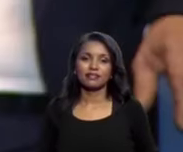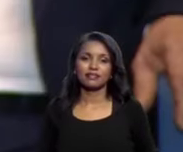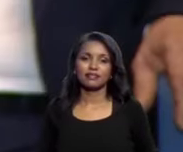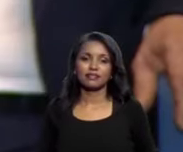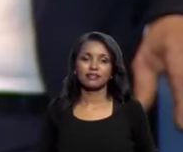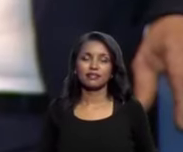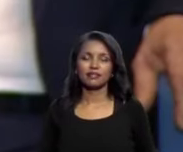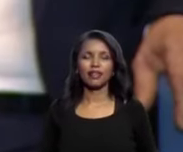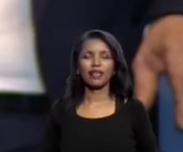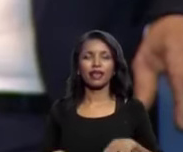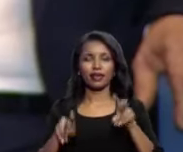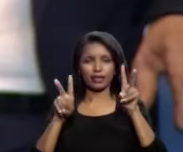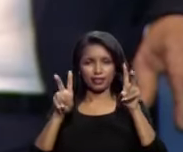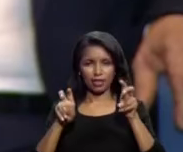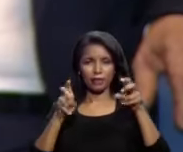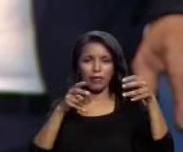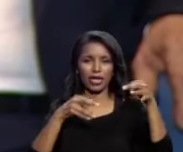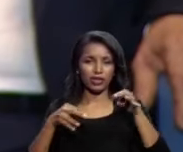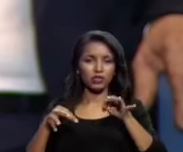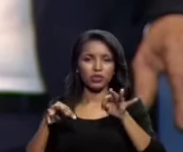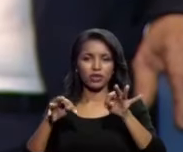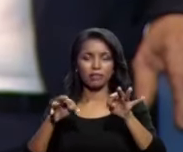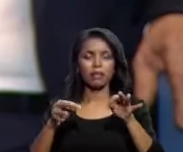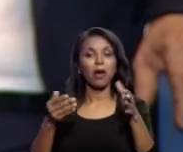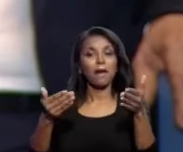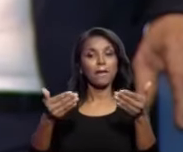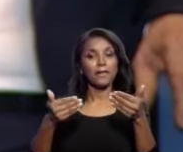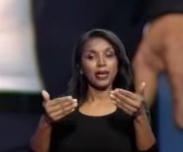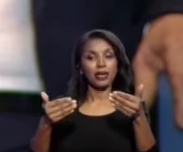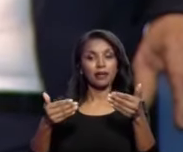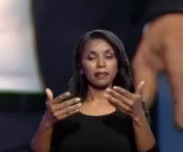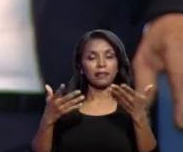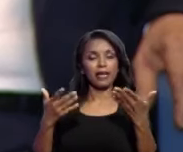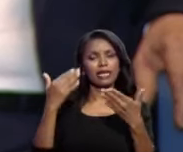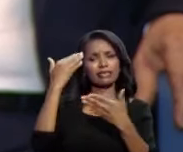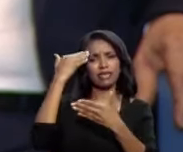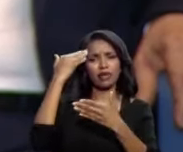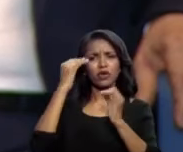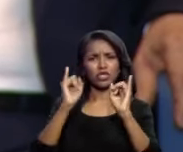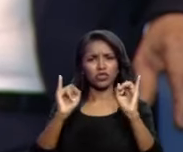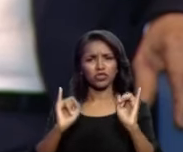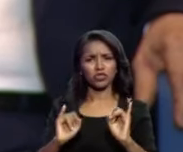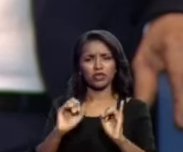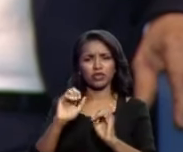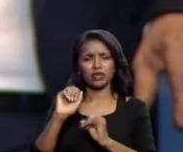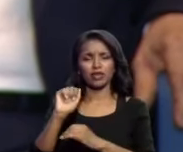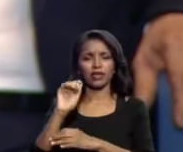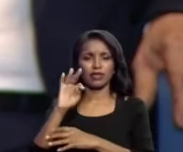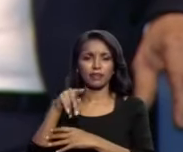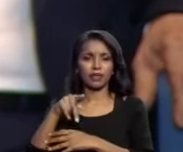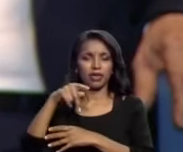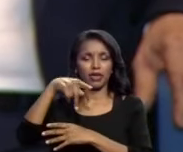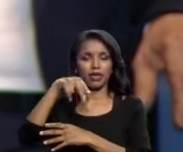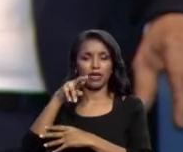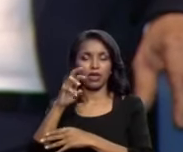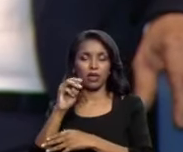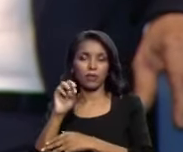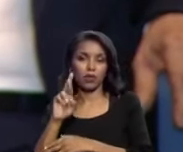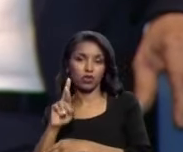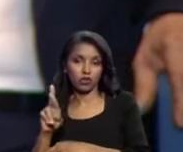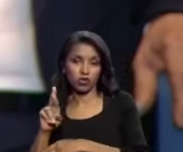en materia de turismo, Panamá se gestiona por la Autoridad de Turismo en Gobernanza, PromTour para la promoción